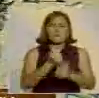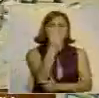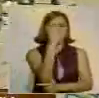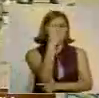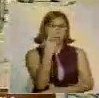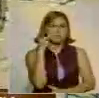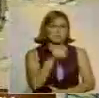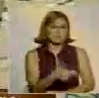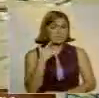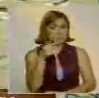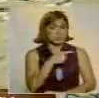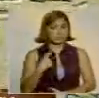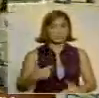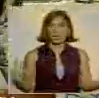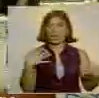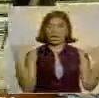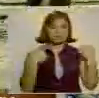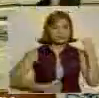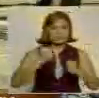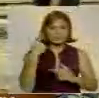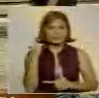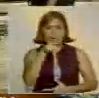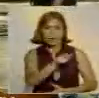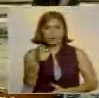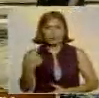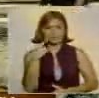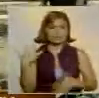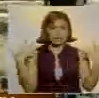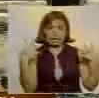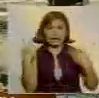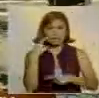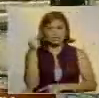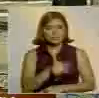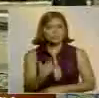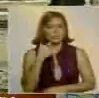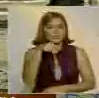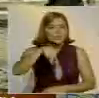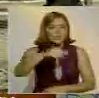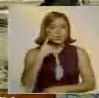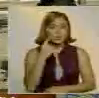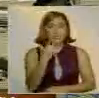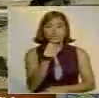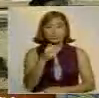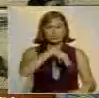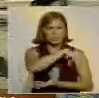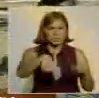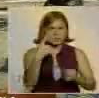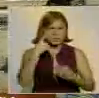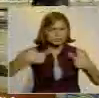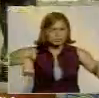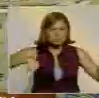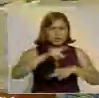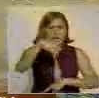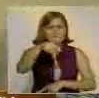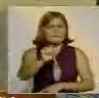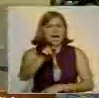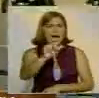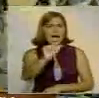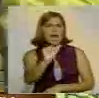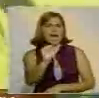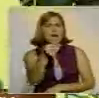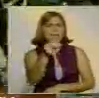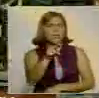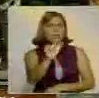que por supuesto alteró el orden público y generó un poco de caos en esa parte de Paraguachón.